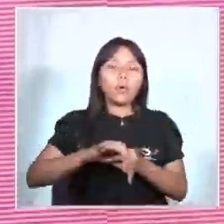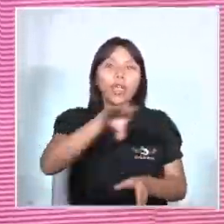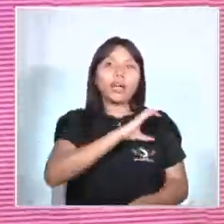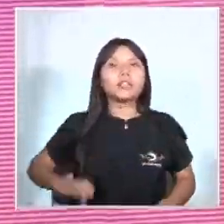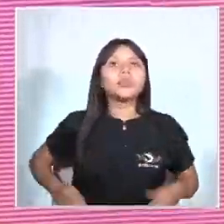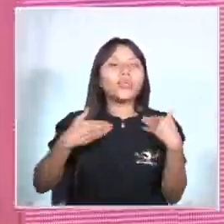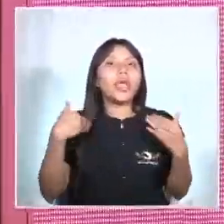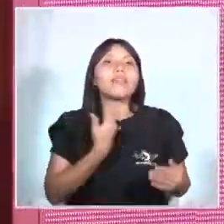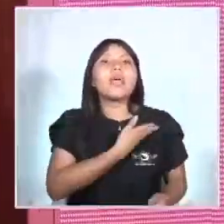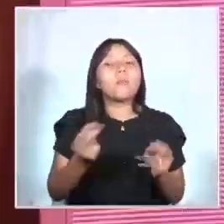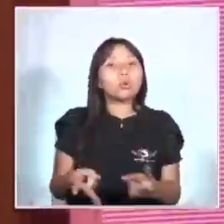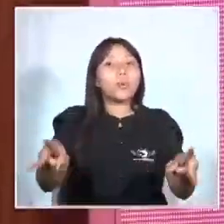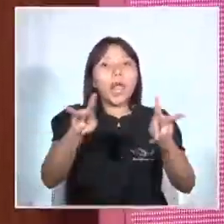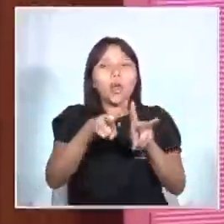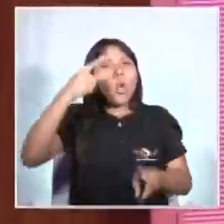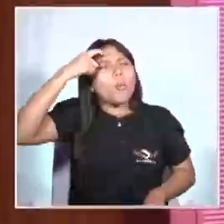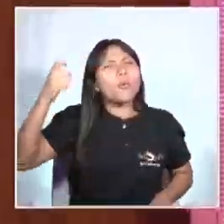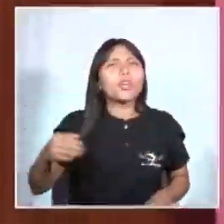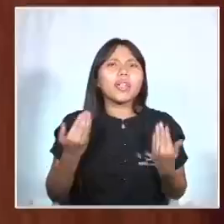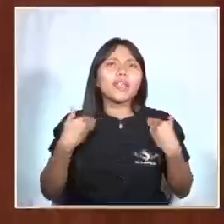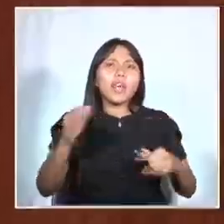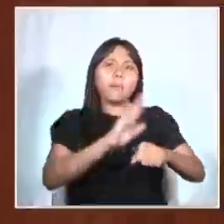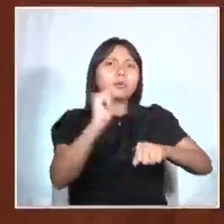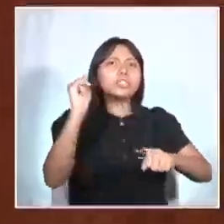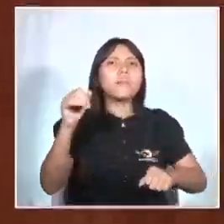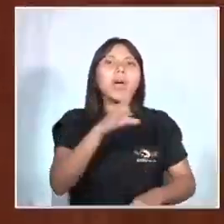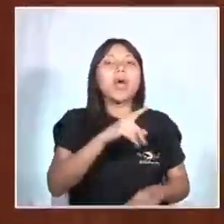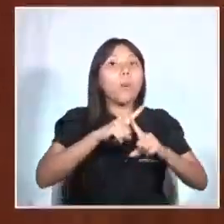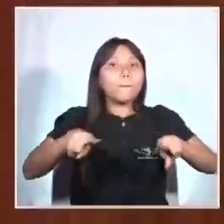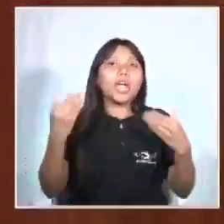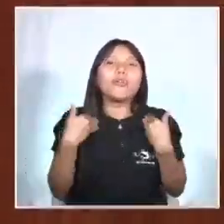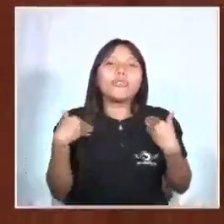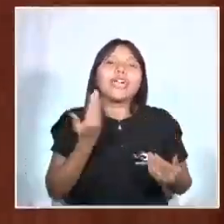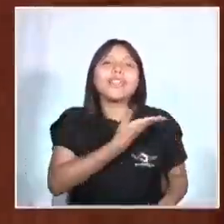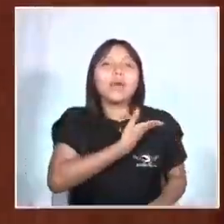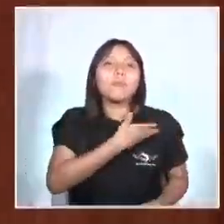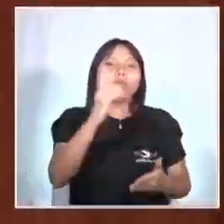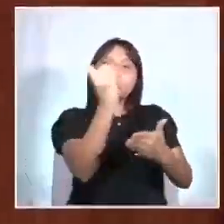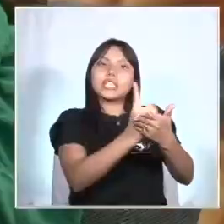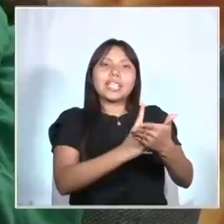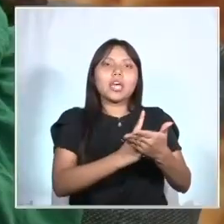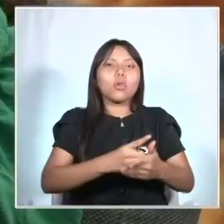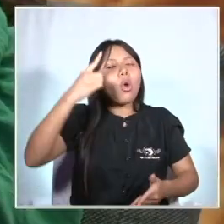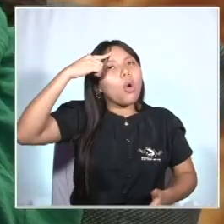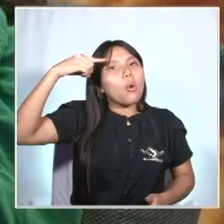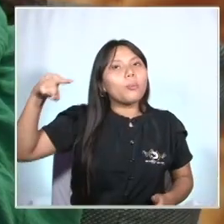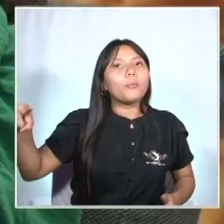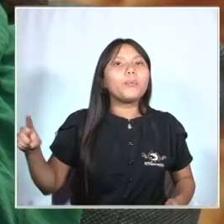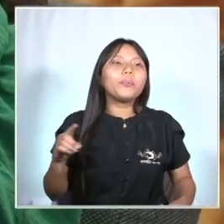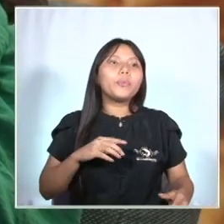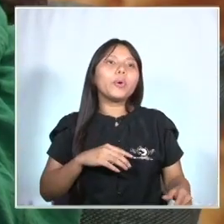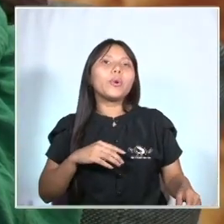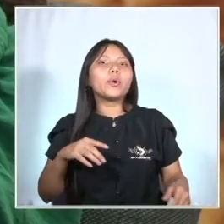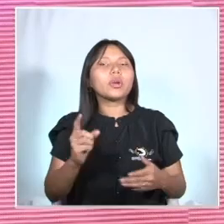valor, porque tenemos designio, pero tenemos diseño. Por causa del diseño